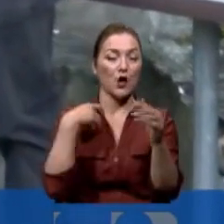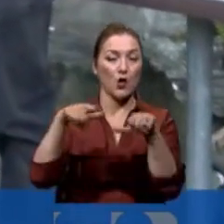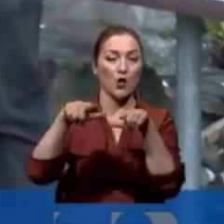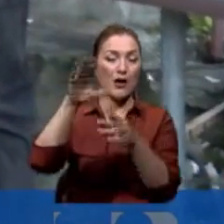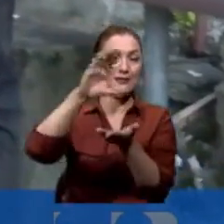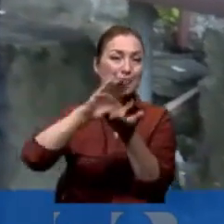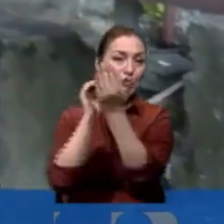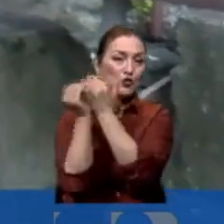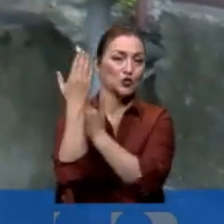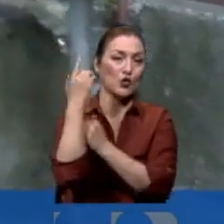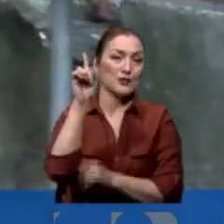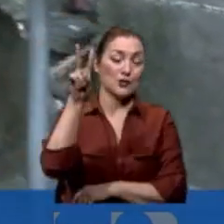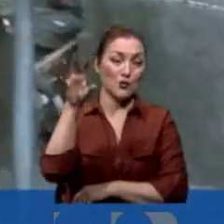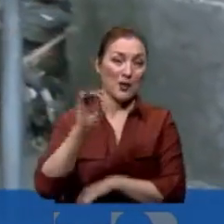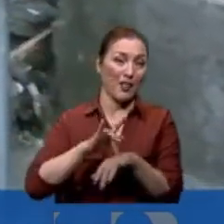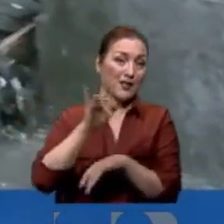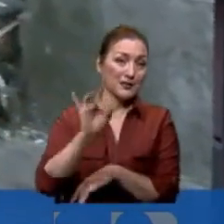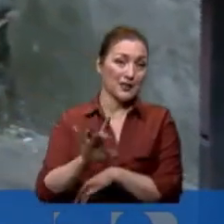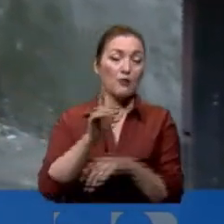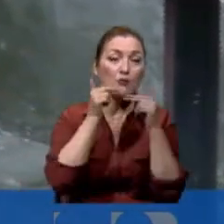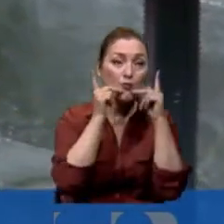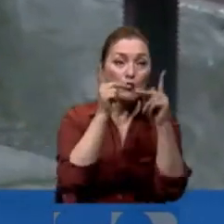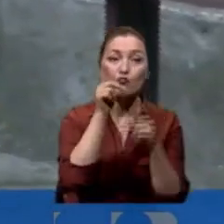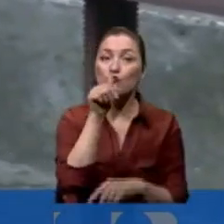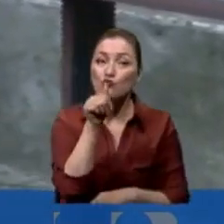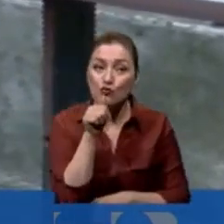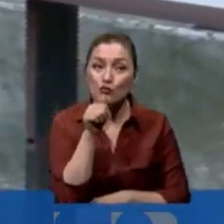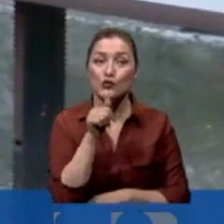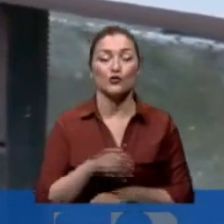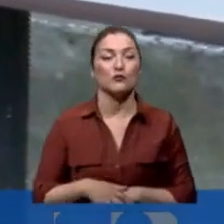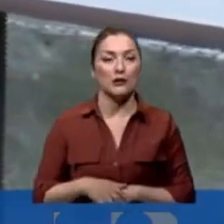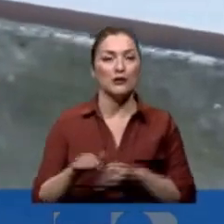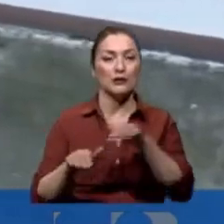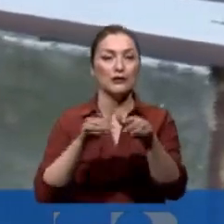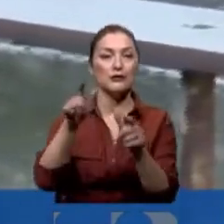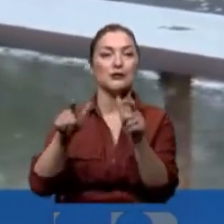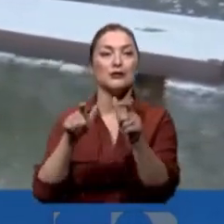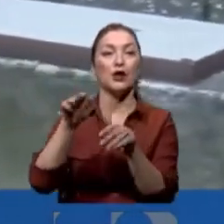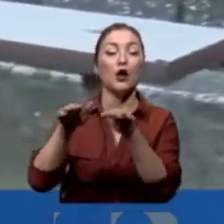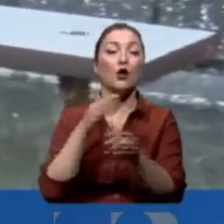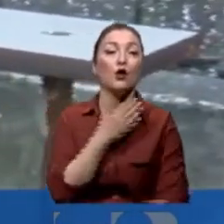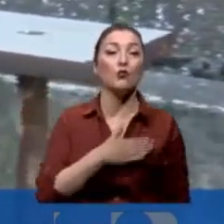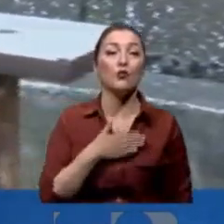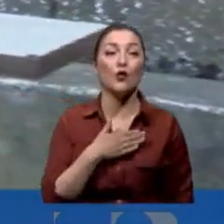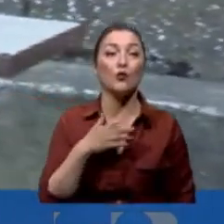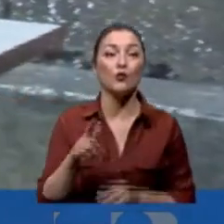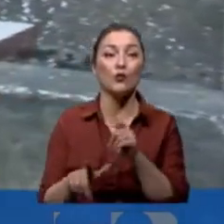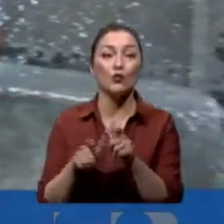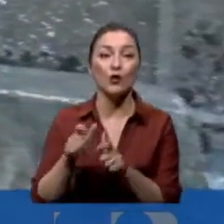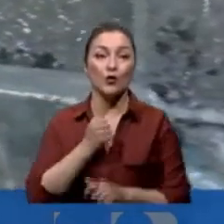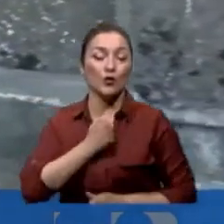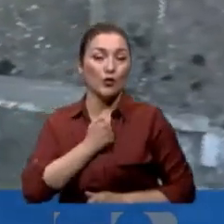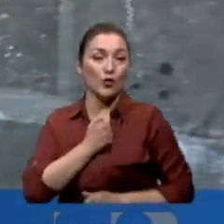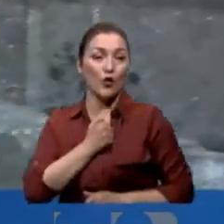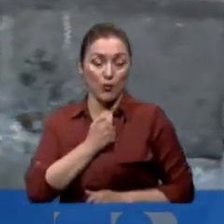casco colonial que estarían abandonados tanto públicos como privados ahí también hacemos un llamado a la ciudadanía aquellas personas dueños